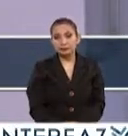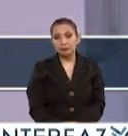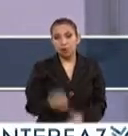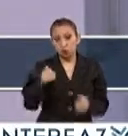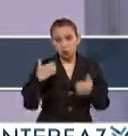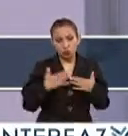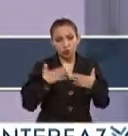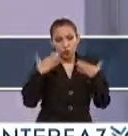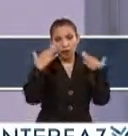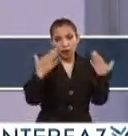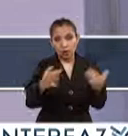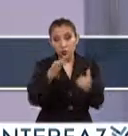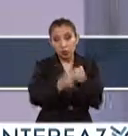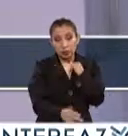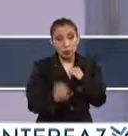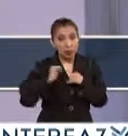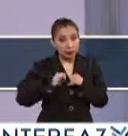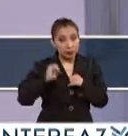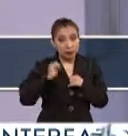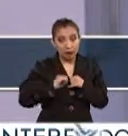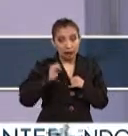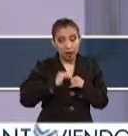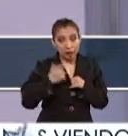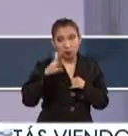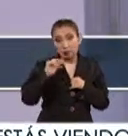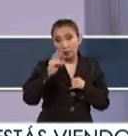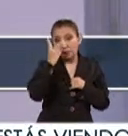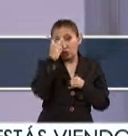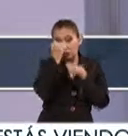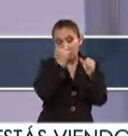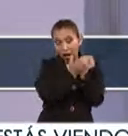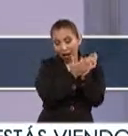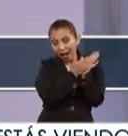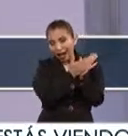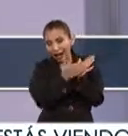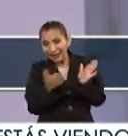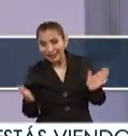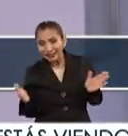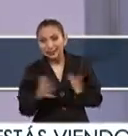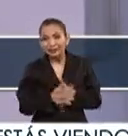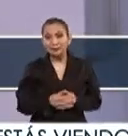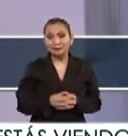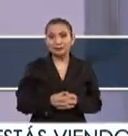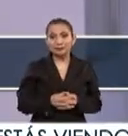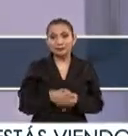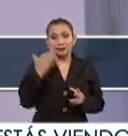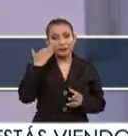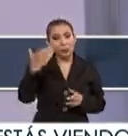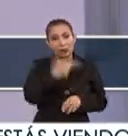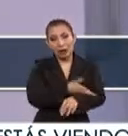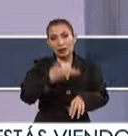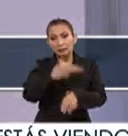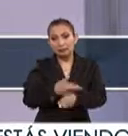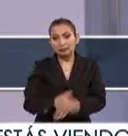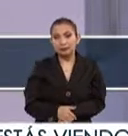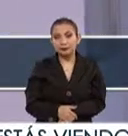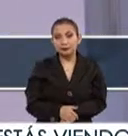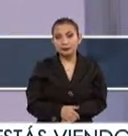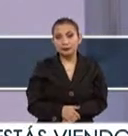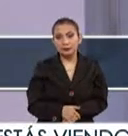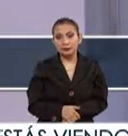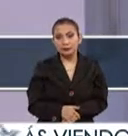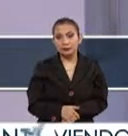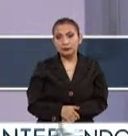confío que al final del siglo, nos quedan 82 años, es tiempo para resolver, creo. Pero